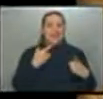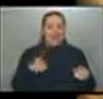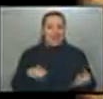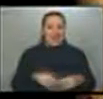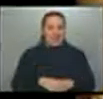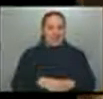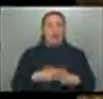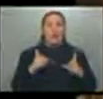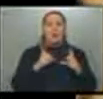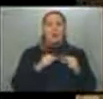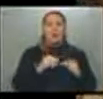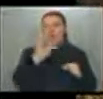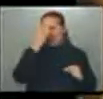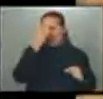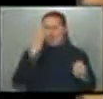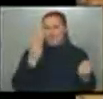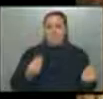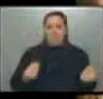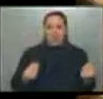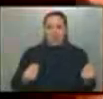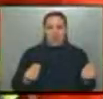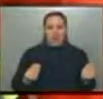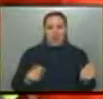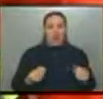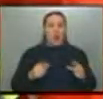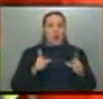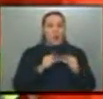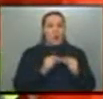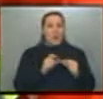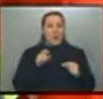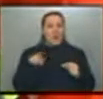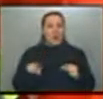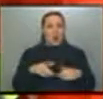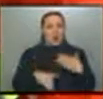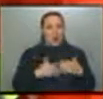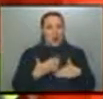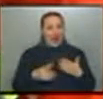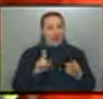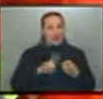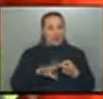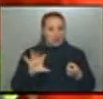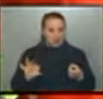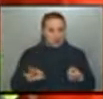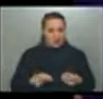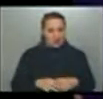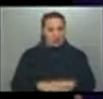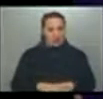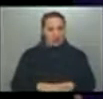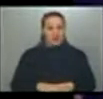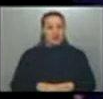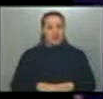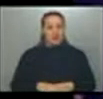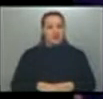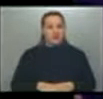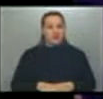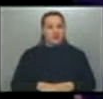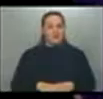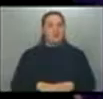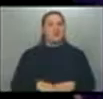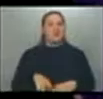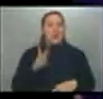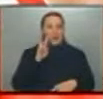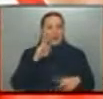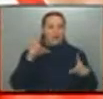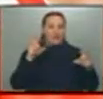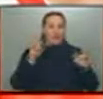ahí. No lo sé, la verdad. Es el número de lo que juega su marido. Ahí lo tenemos en la imagen con